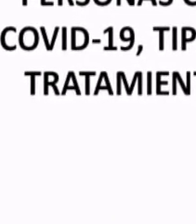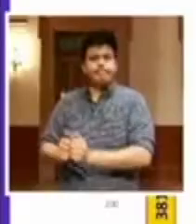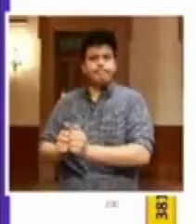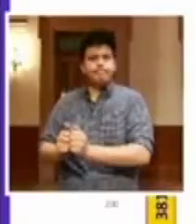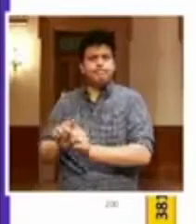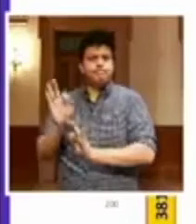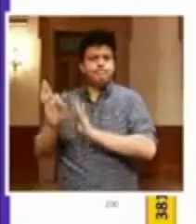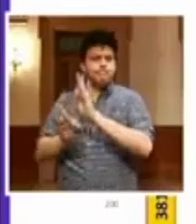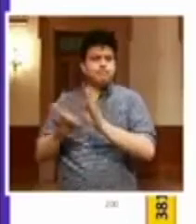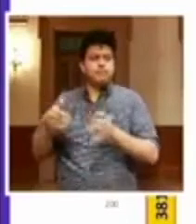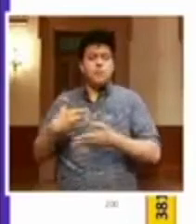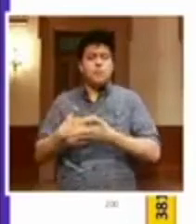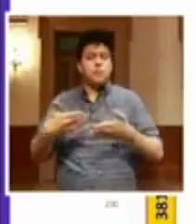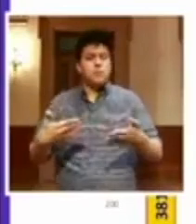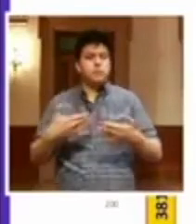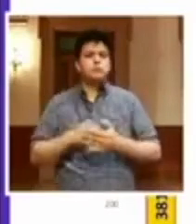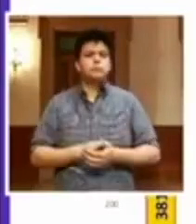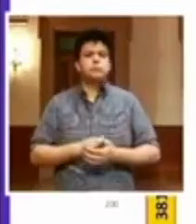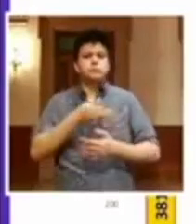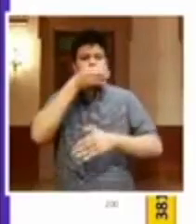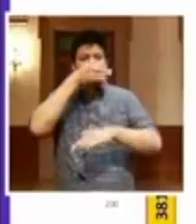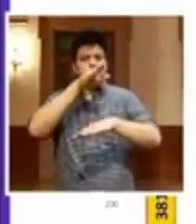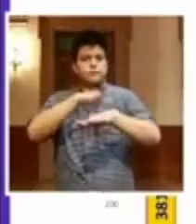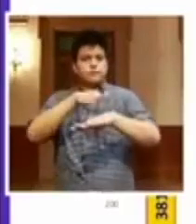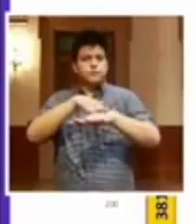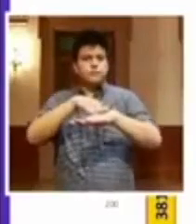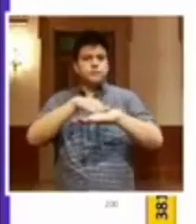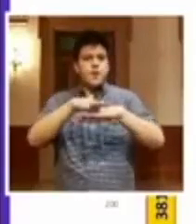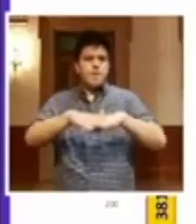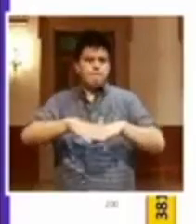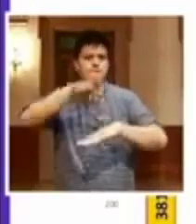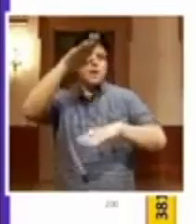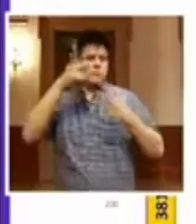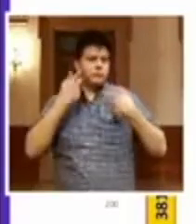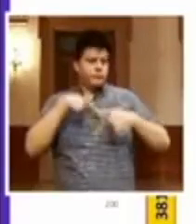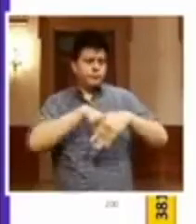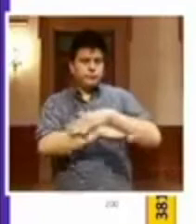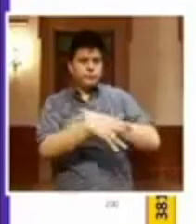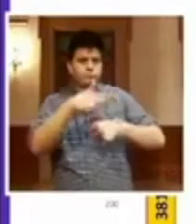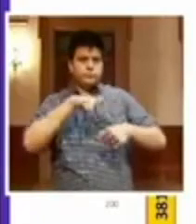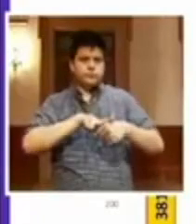ambulatorio. Hoy tenemos más pacientes hospitalizados,